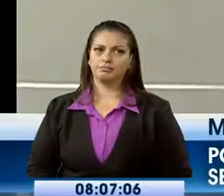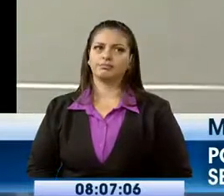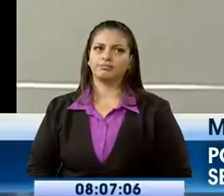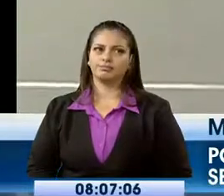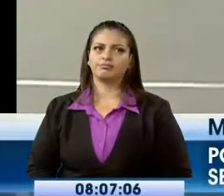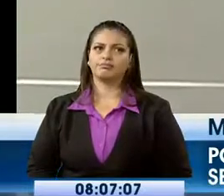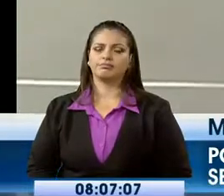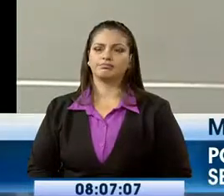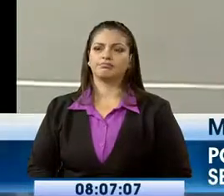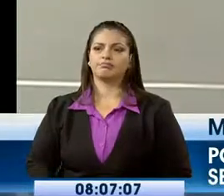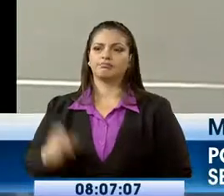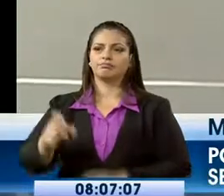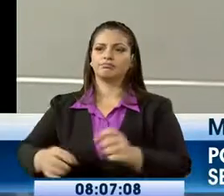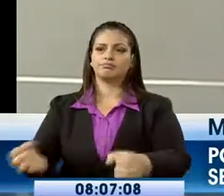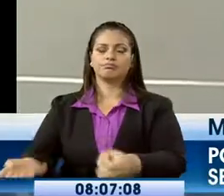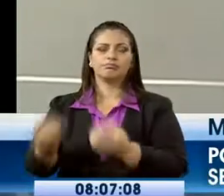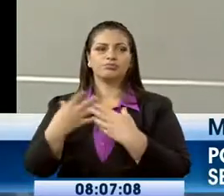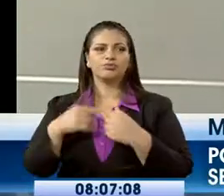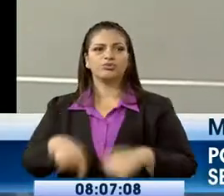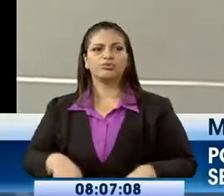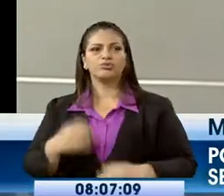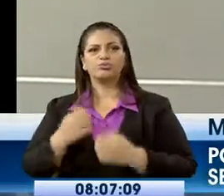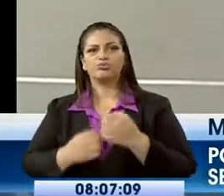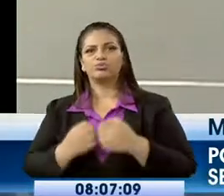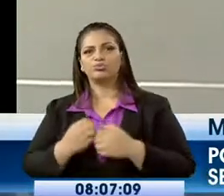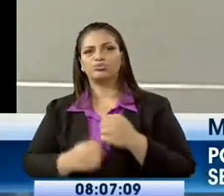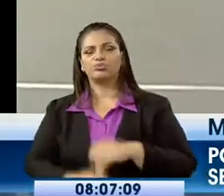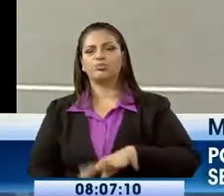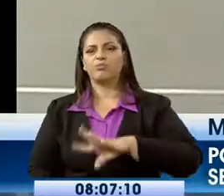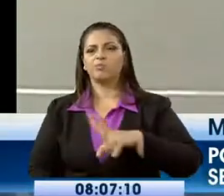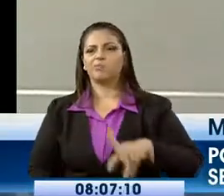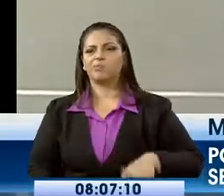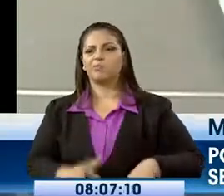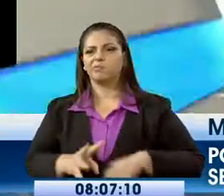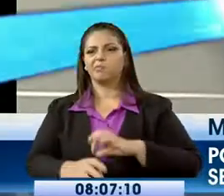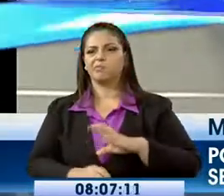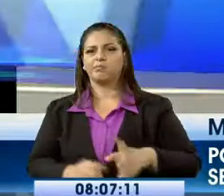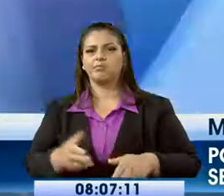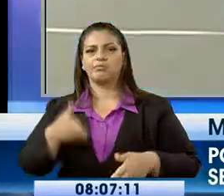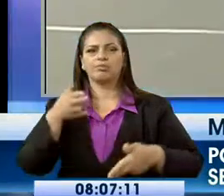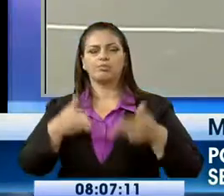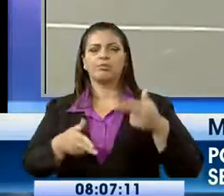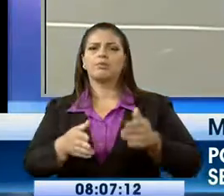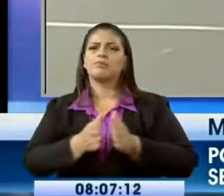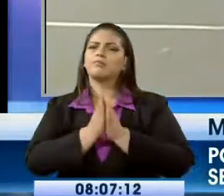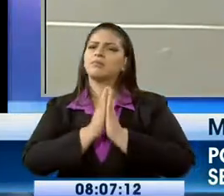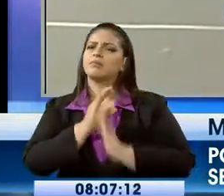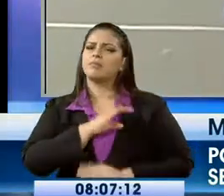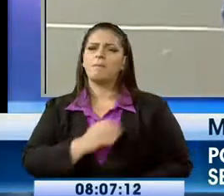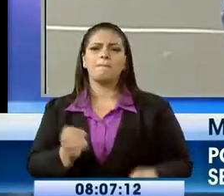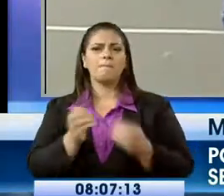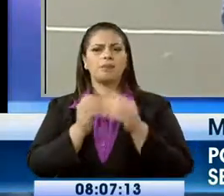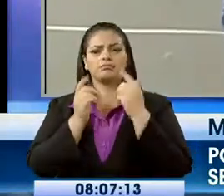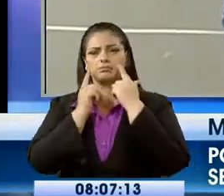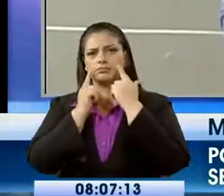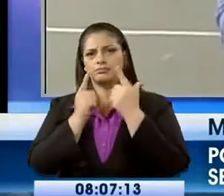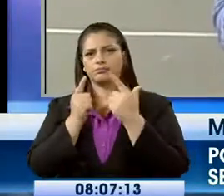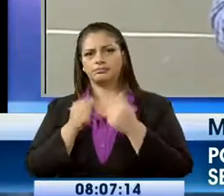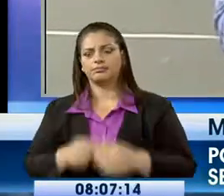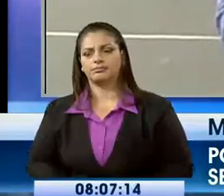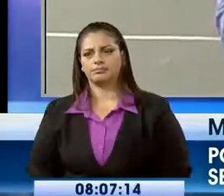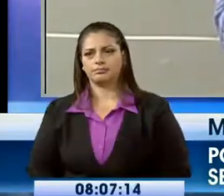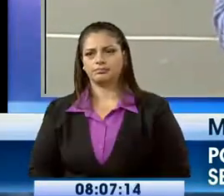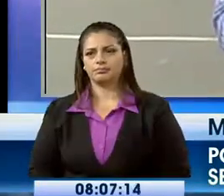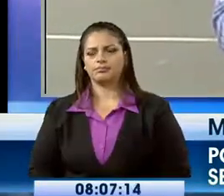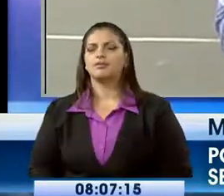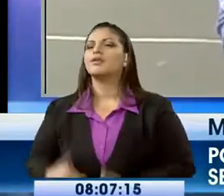delincuencia pues les genera bastante molestia, problemas, y lo que piden es más resguardo policial. Roselena, Hugo, ustedes tienen más en estudio, más adelante nos vamos a